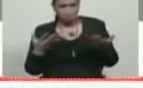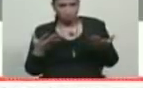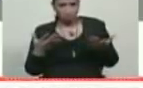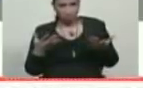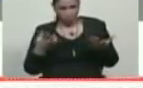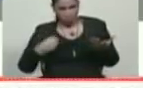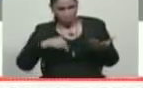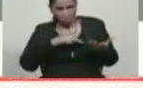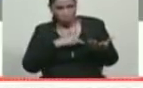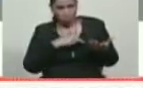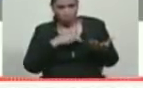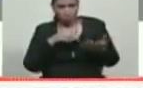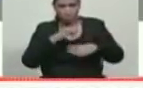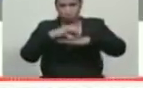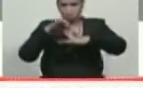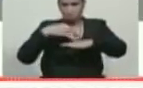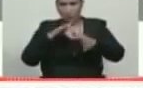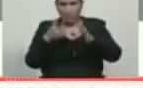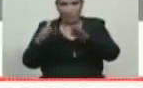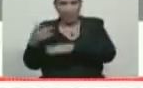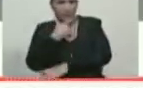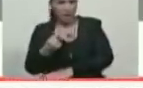¿Nosotros nos vamos a dejar matar facilito?